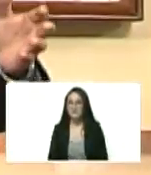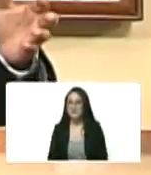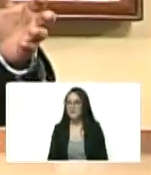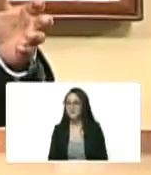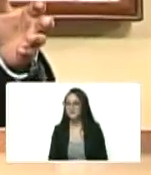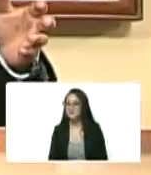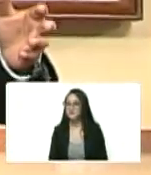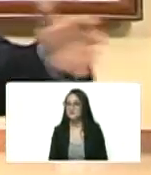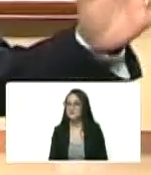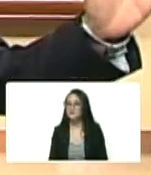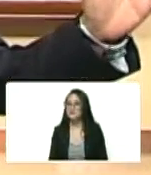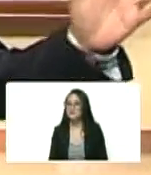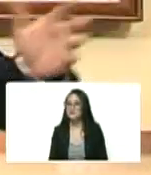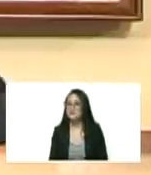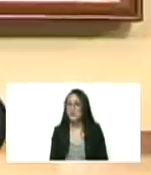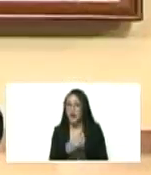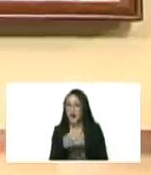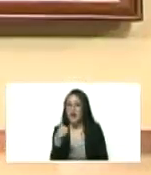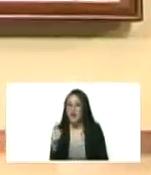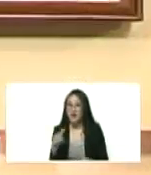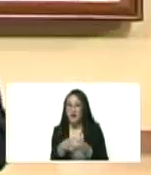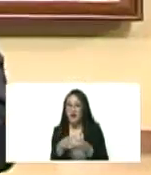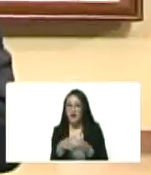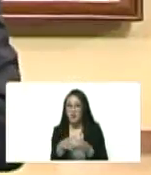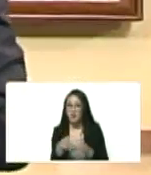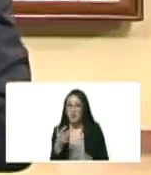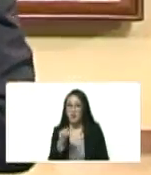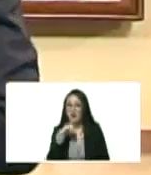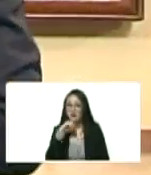Cada imperio tuvo su historia.